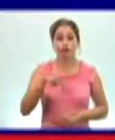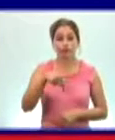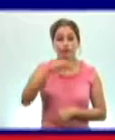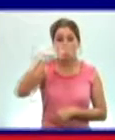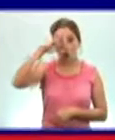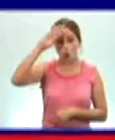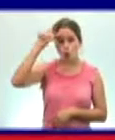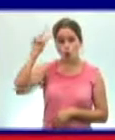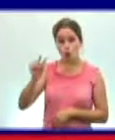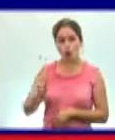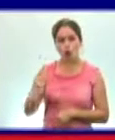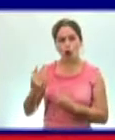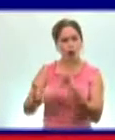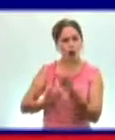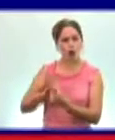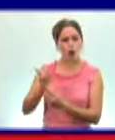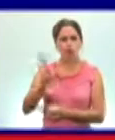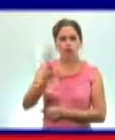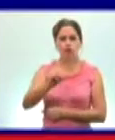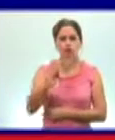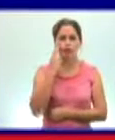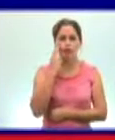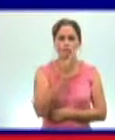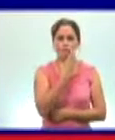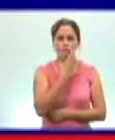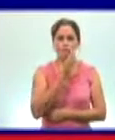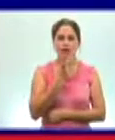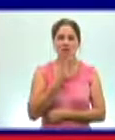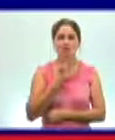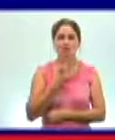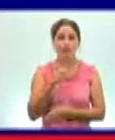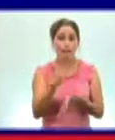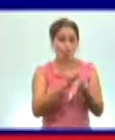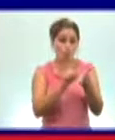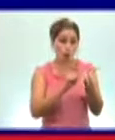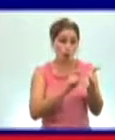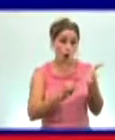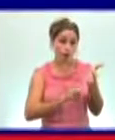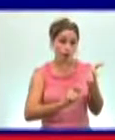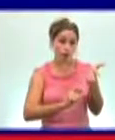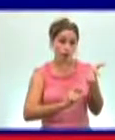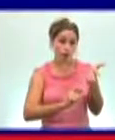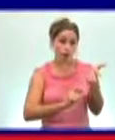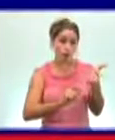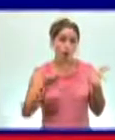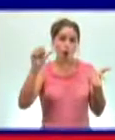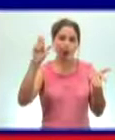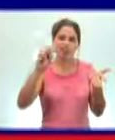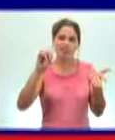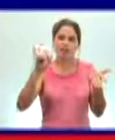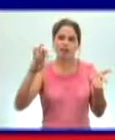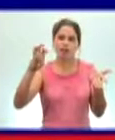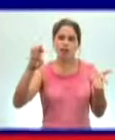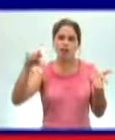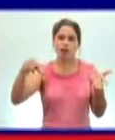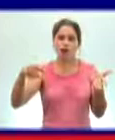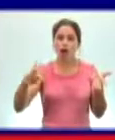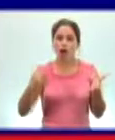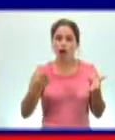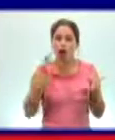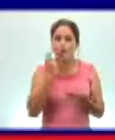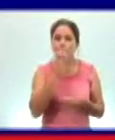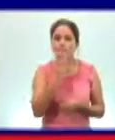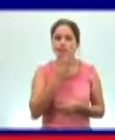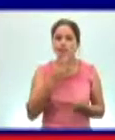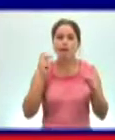el Martí biógrafo niega al Martí político. Y yo prefiero al Martí poeta antes del Martí